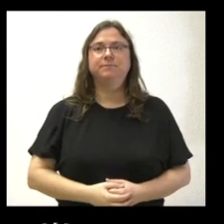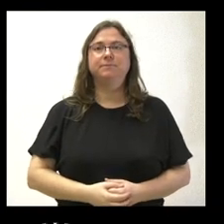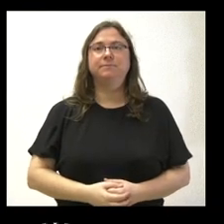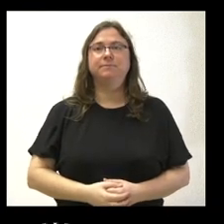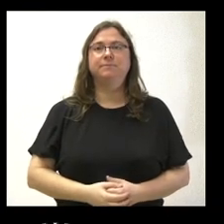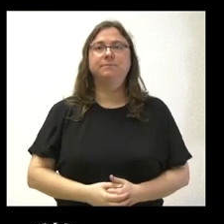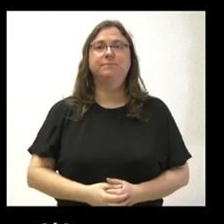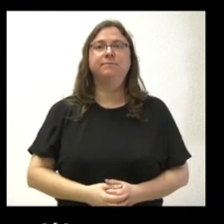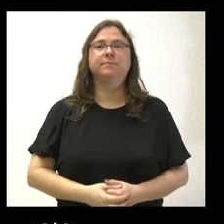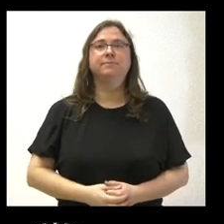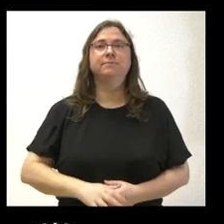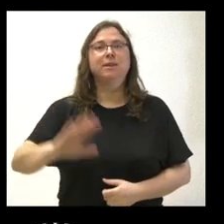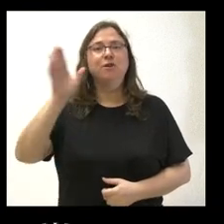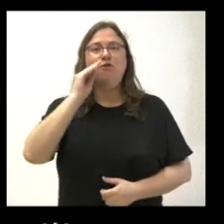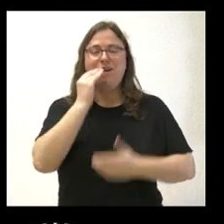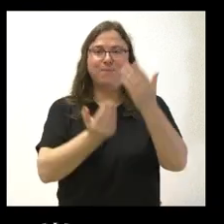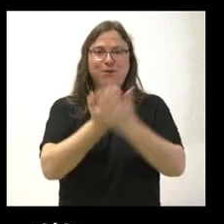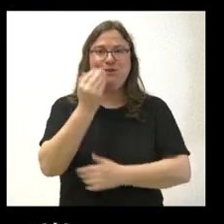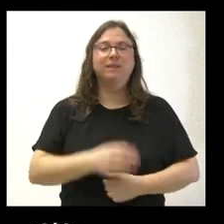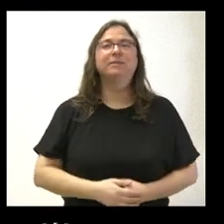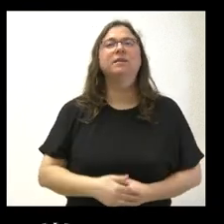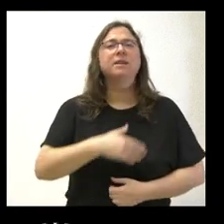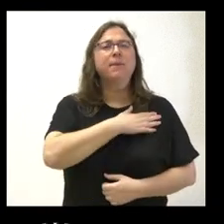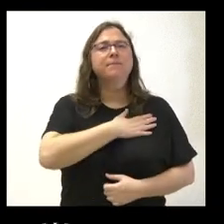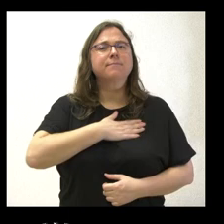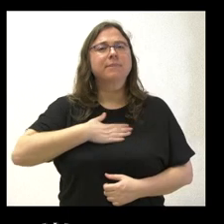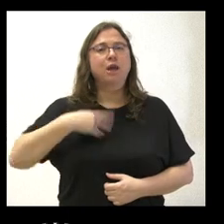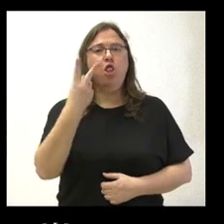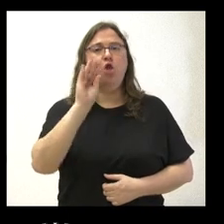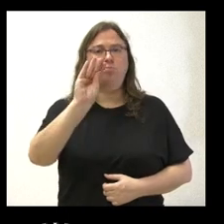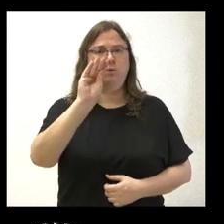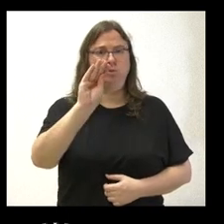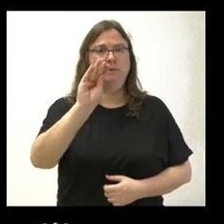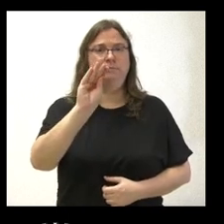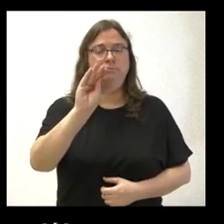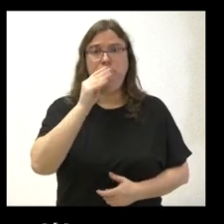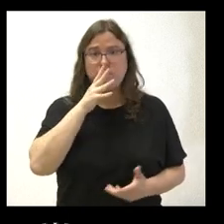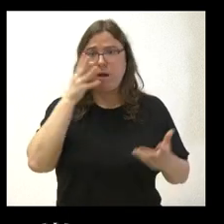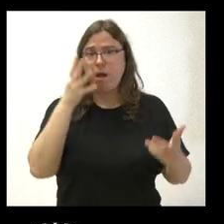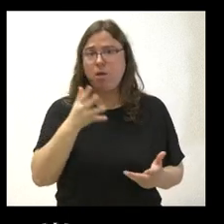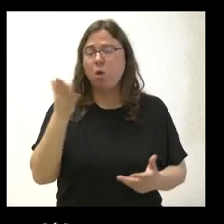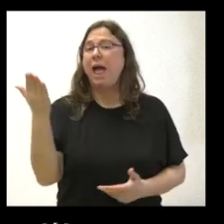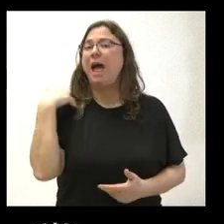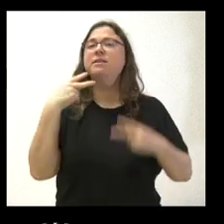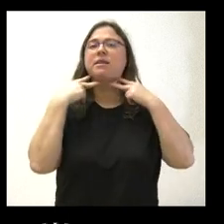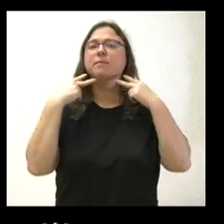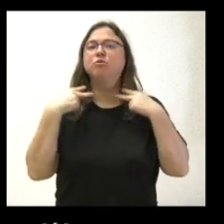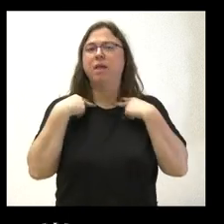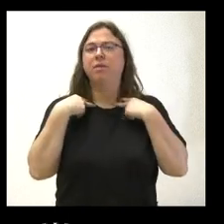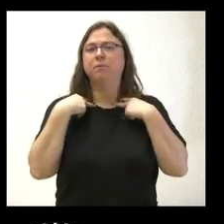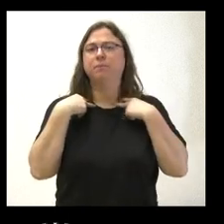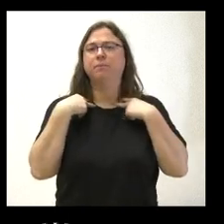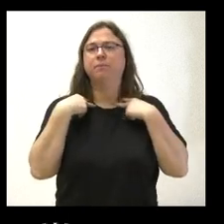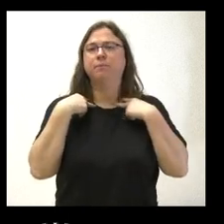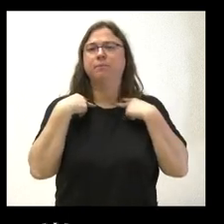adelante Hola Muy buenos días yo tenía dos dos preguntas muy de actualidad ayer la diputación